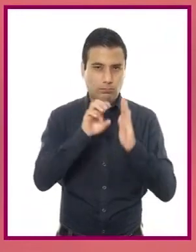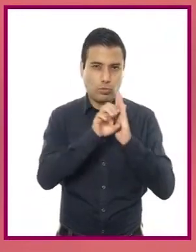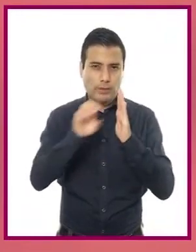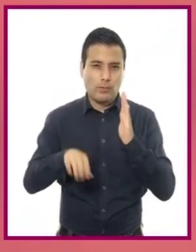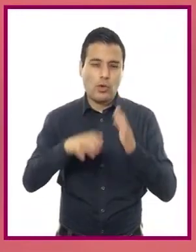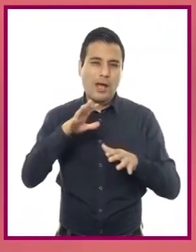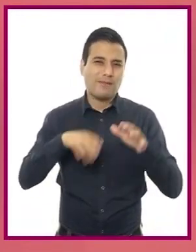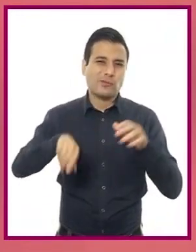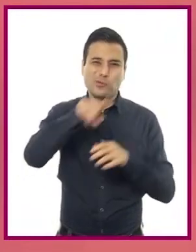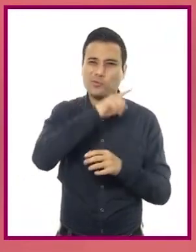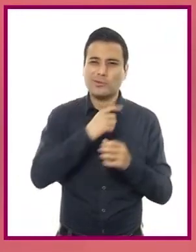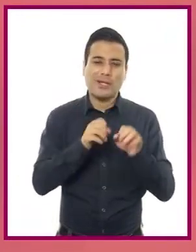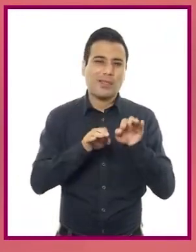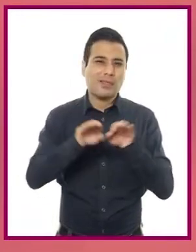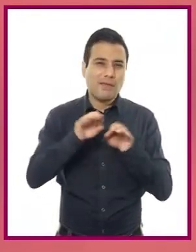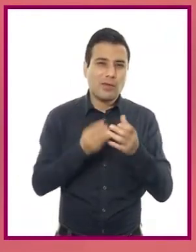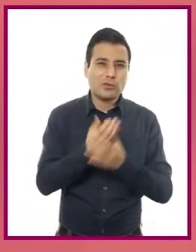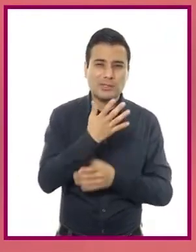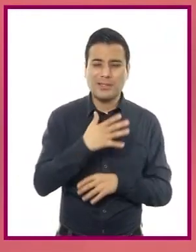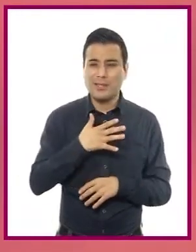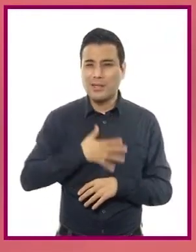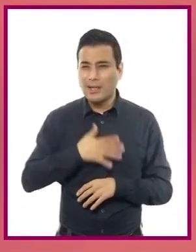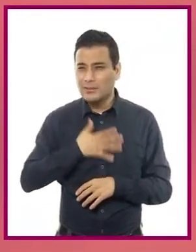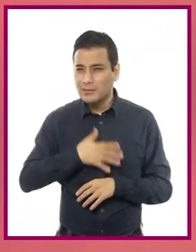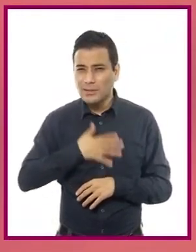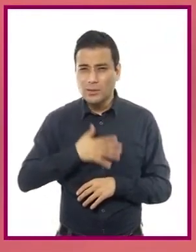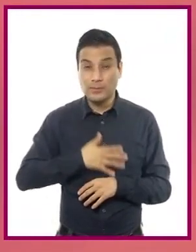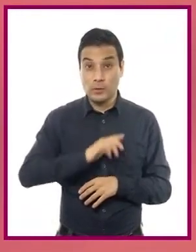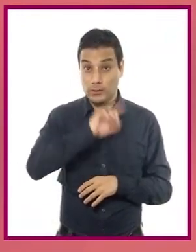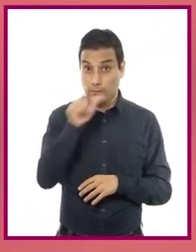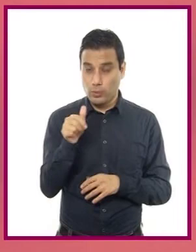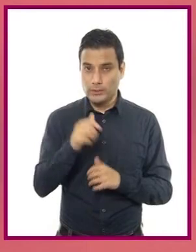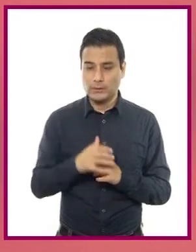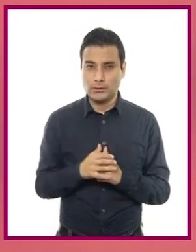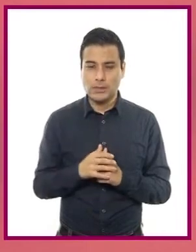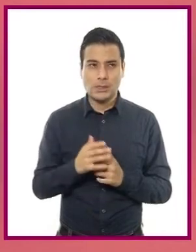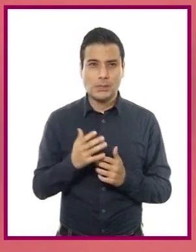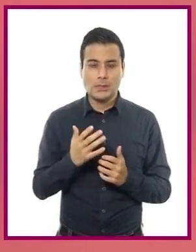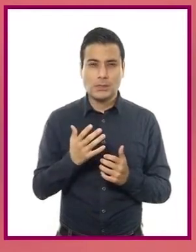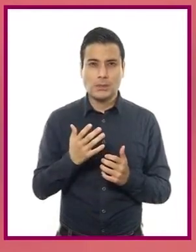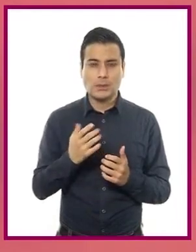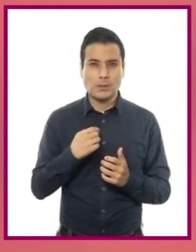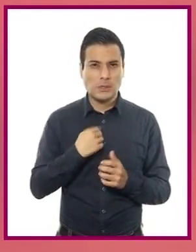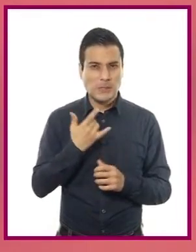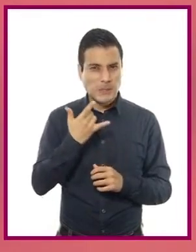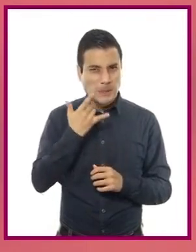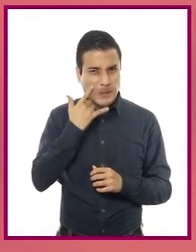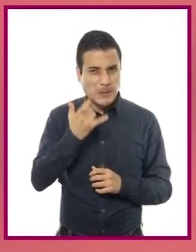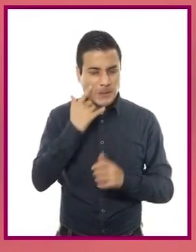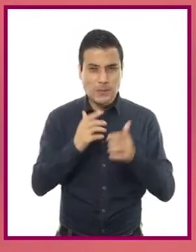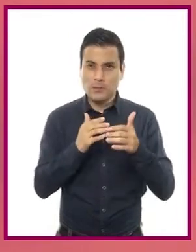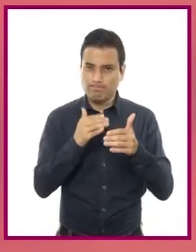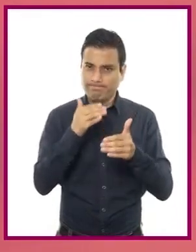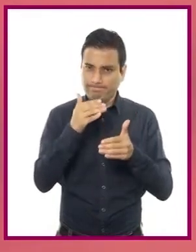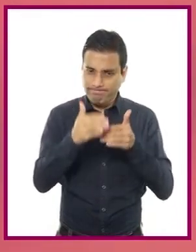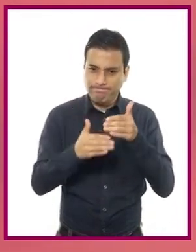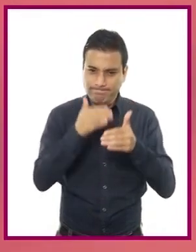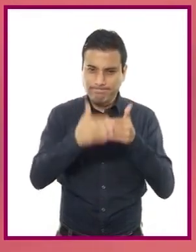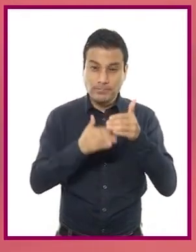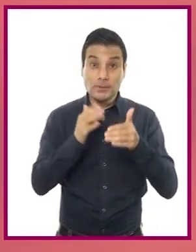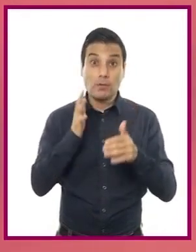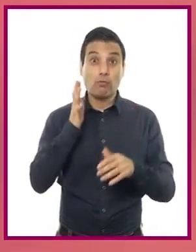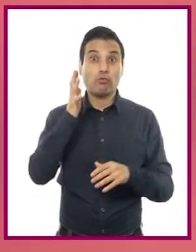veces salimos cansados de trabajar. Sin embargo, la constancia tiene un objetivo y una